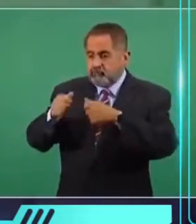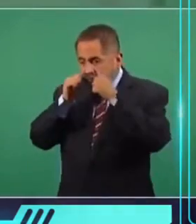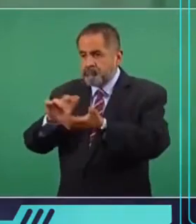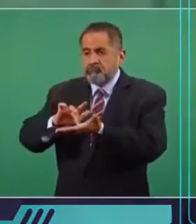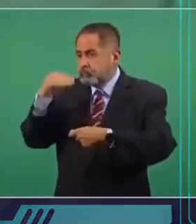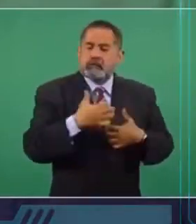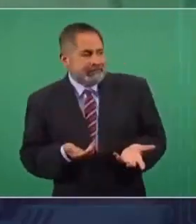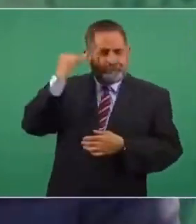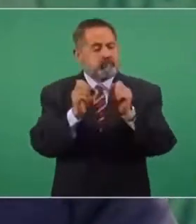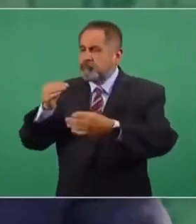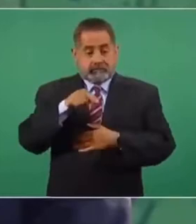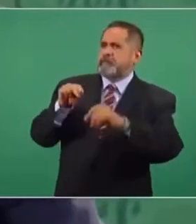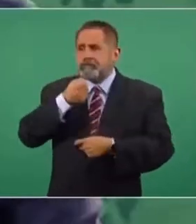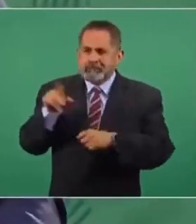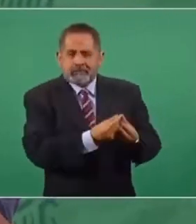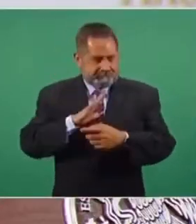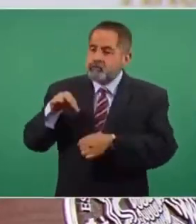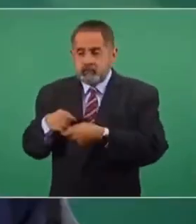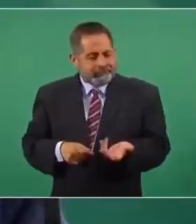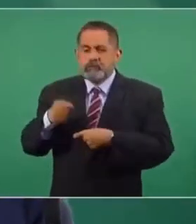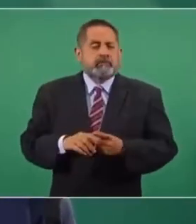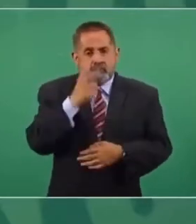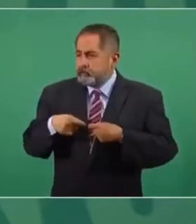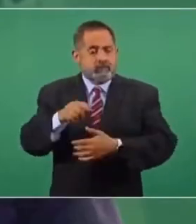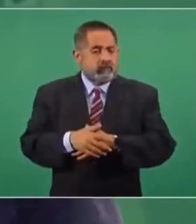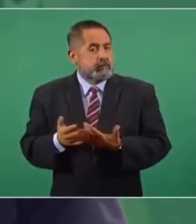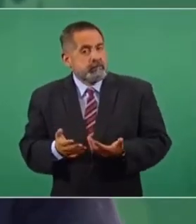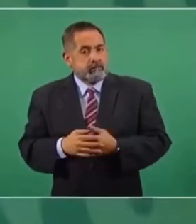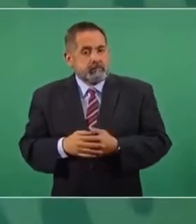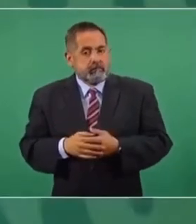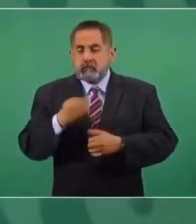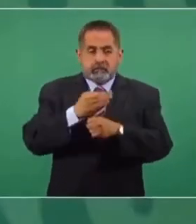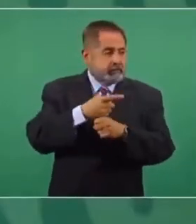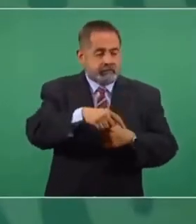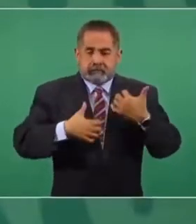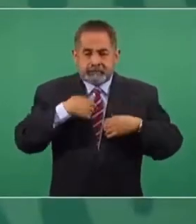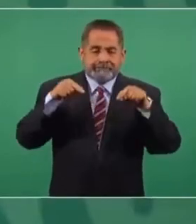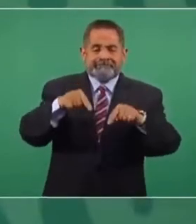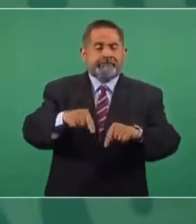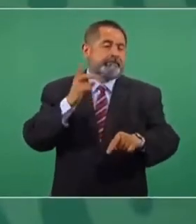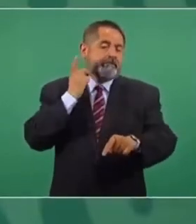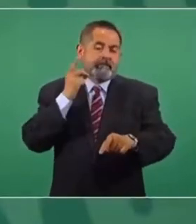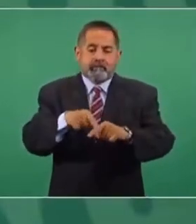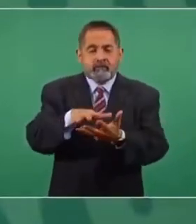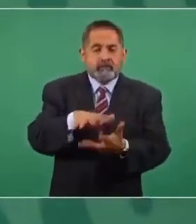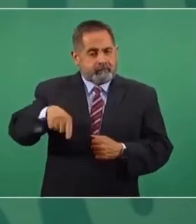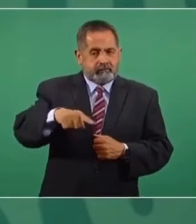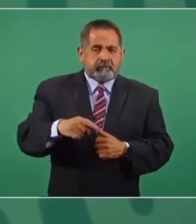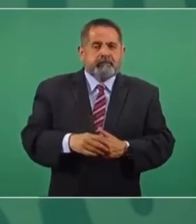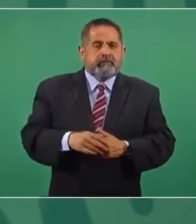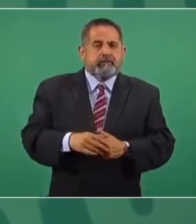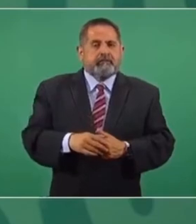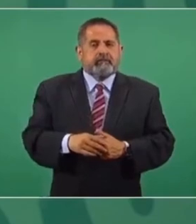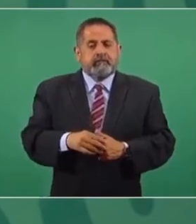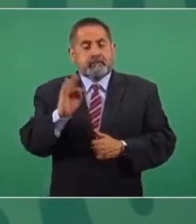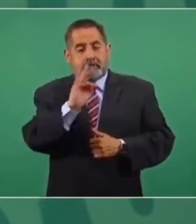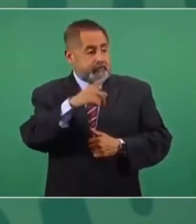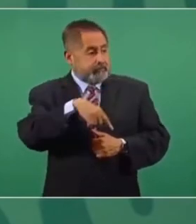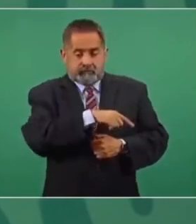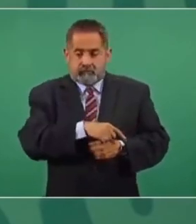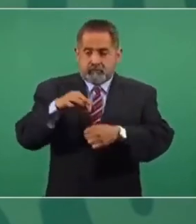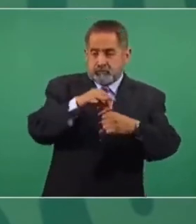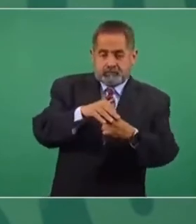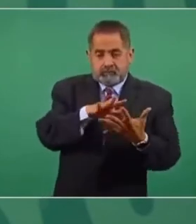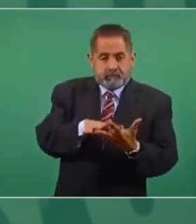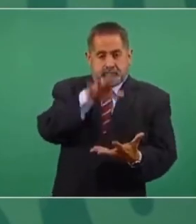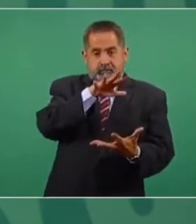medicamentos gratuitos. Una eternidad más tarde. La disputa está en el manejo del presupuesto. Si ellos tienen mayoría,